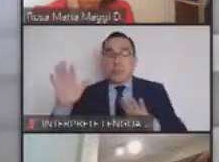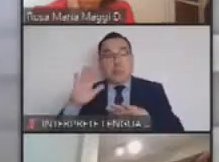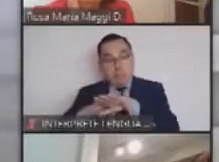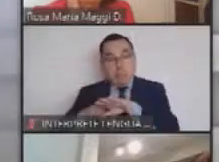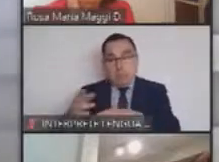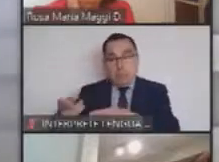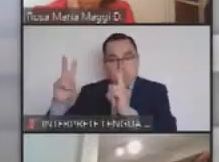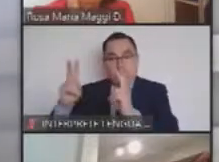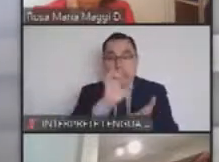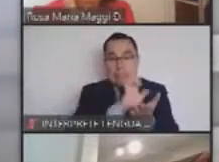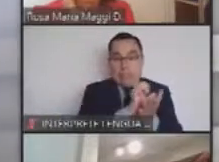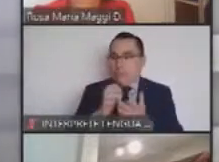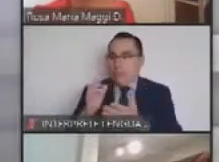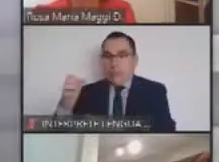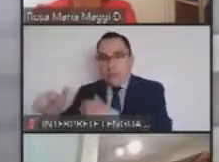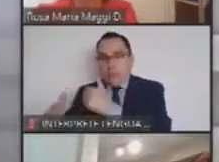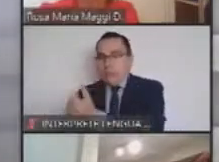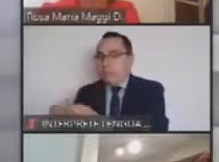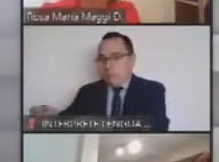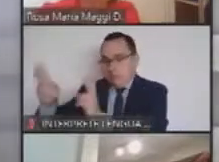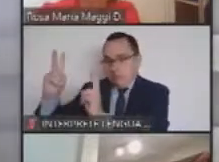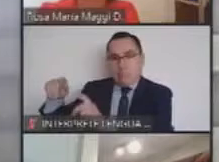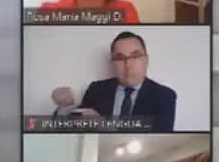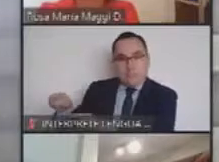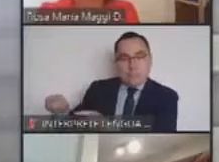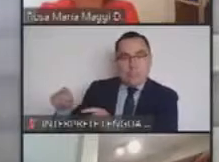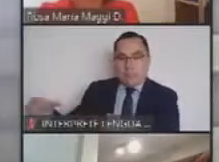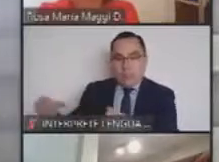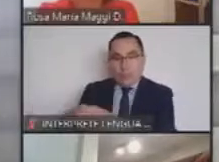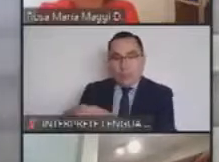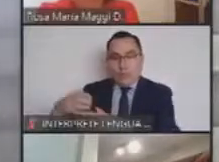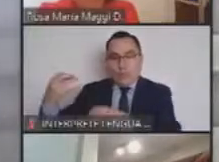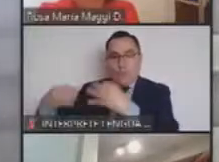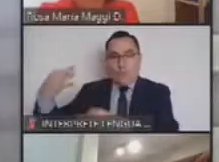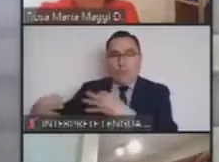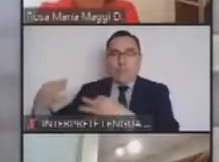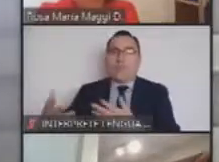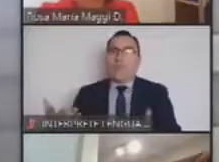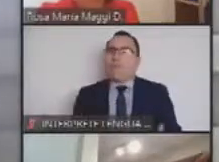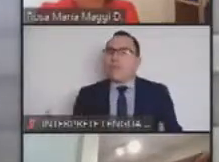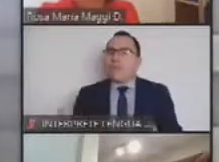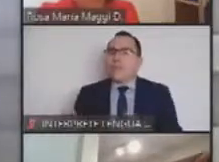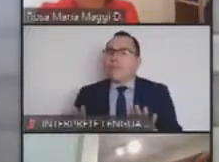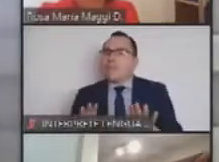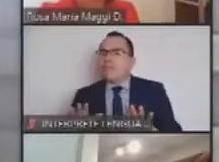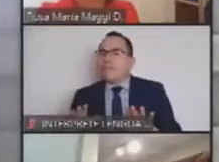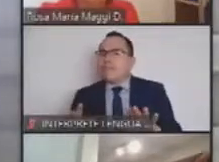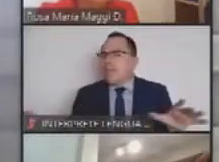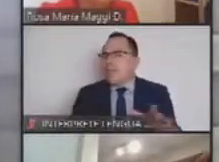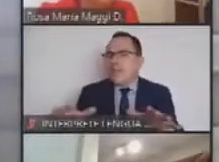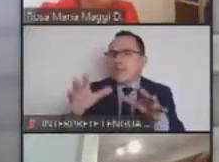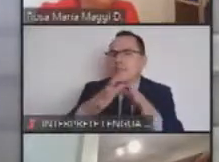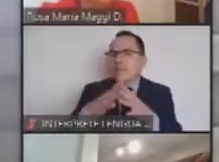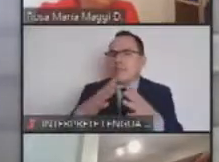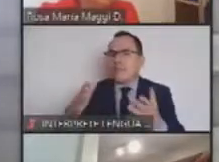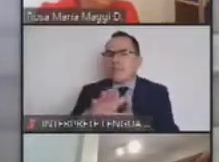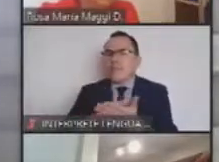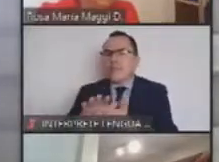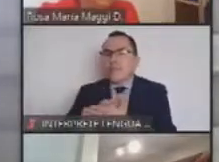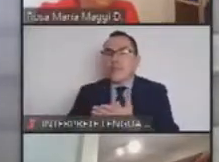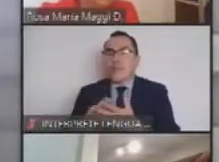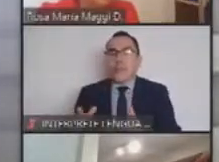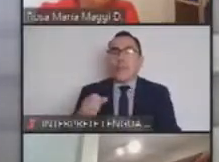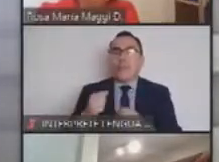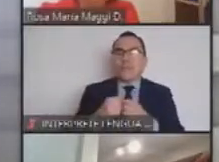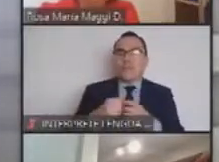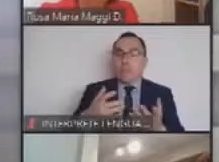del Estado. Es decir, el diseño de las acciones y la política se basa en los principios orientadores del funcionamiento